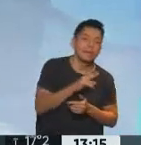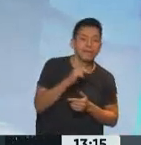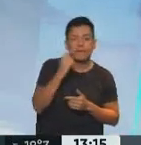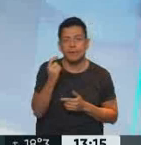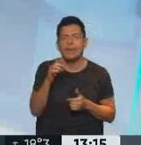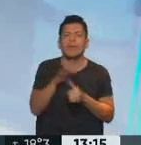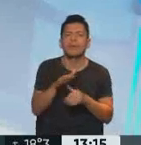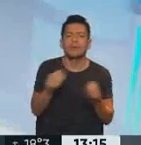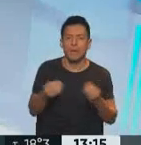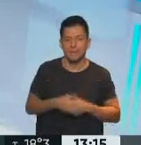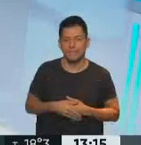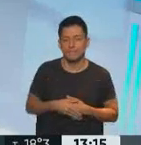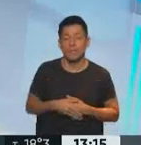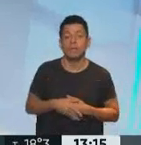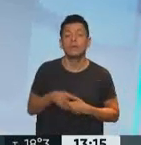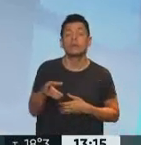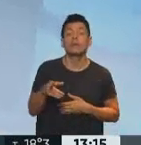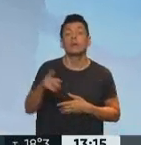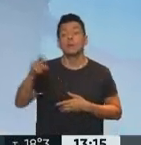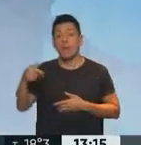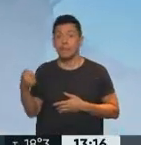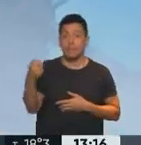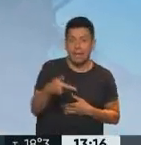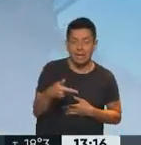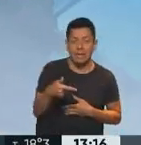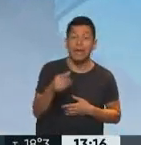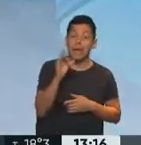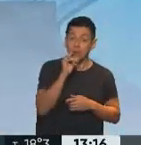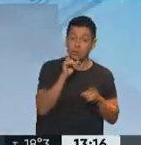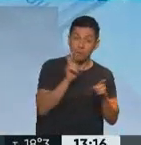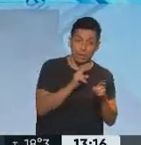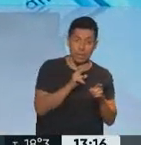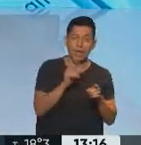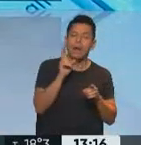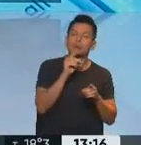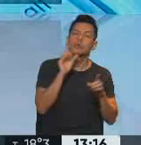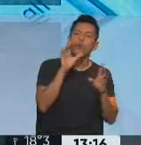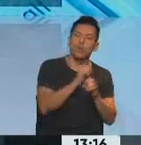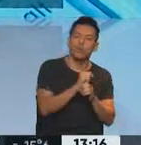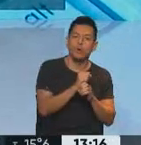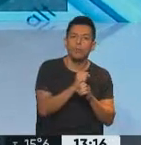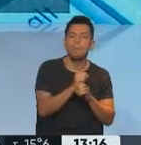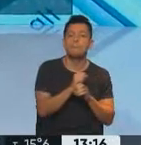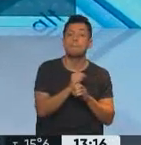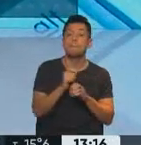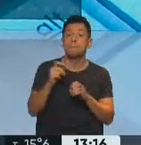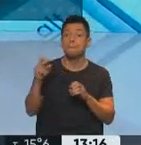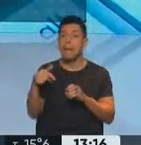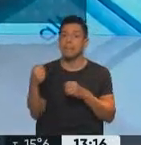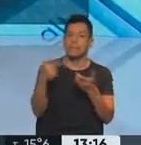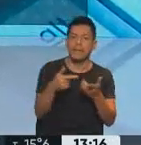fíjense como oratoria el azul son las mujeres el azul oscuro con moratoria el